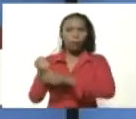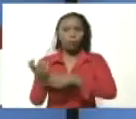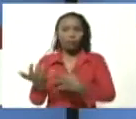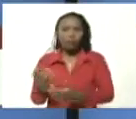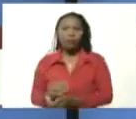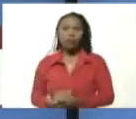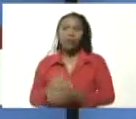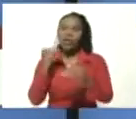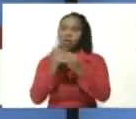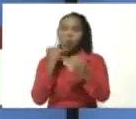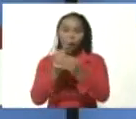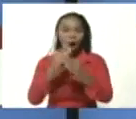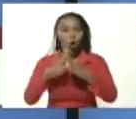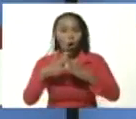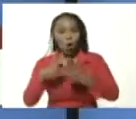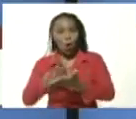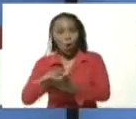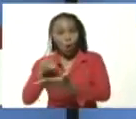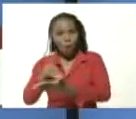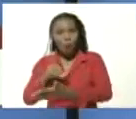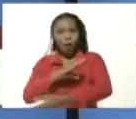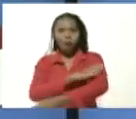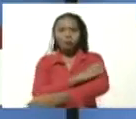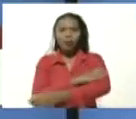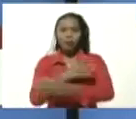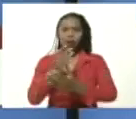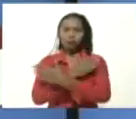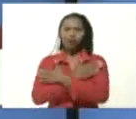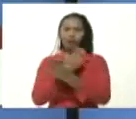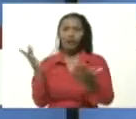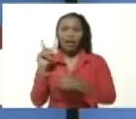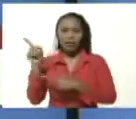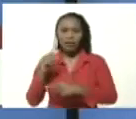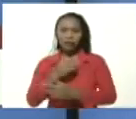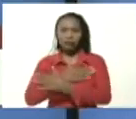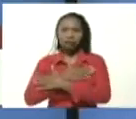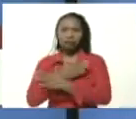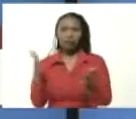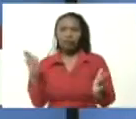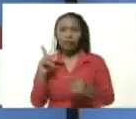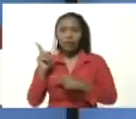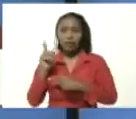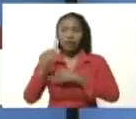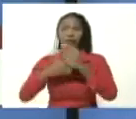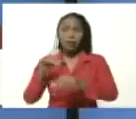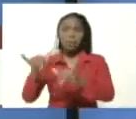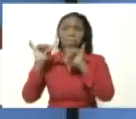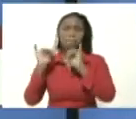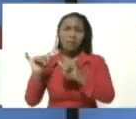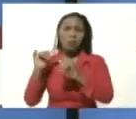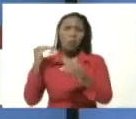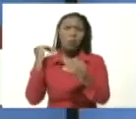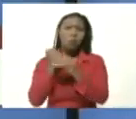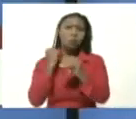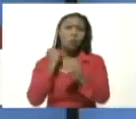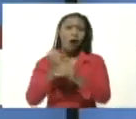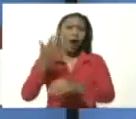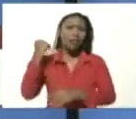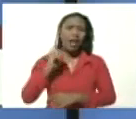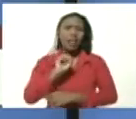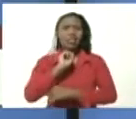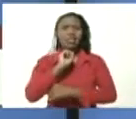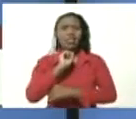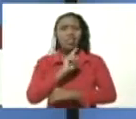Bueno, así es la oposición, entregado. La actitud de Henry Falcón es de entrega. Ese va a ser lo mismo que hizo el